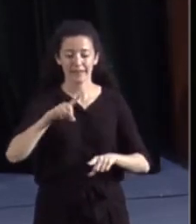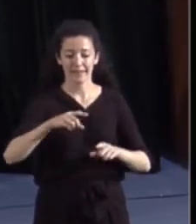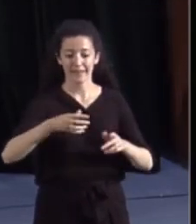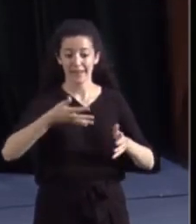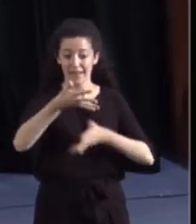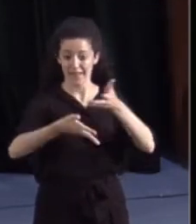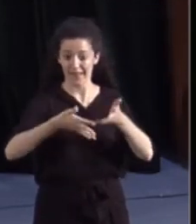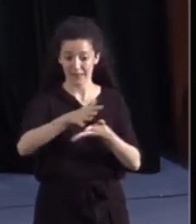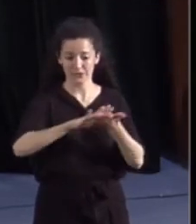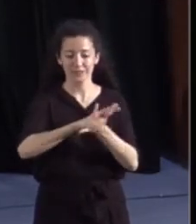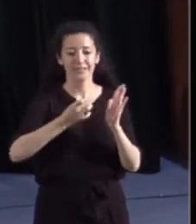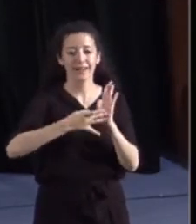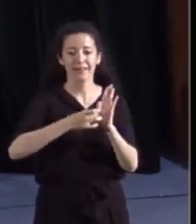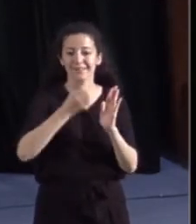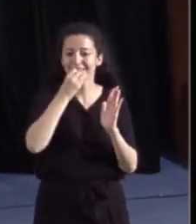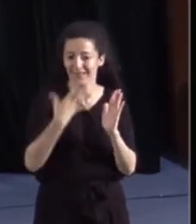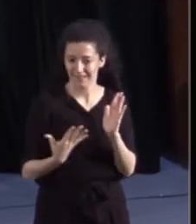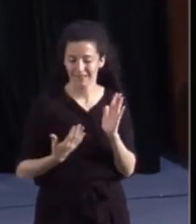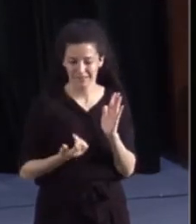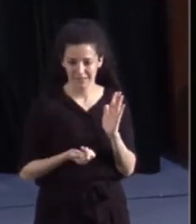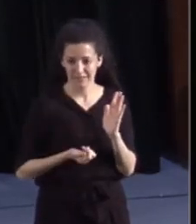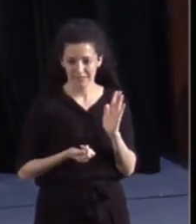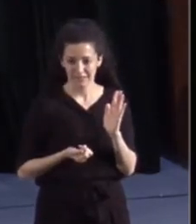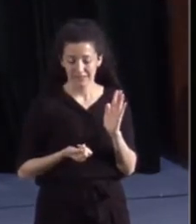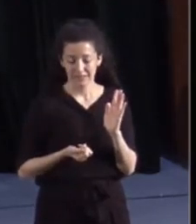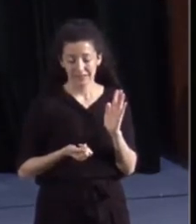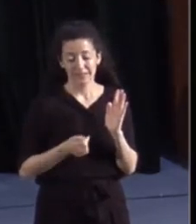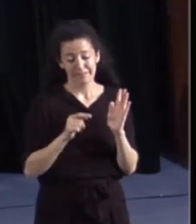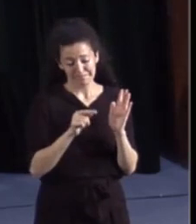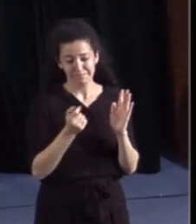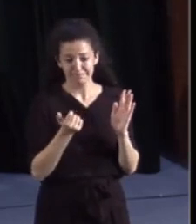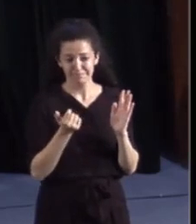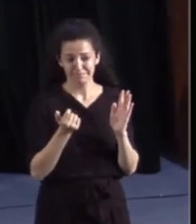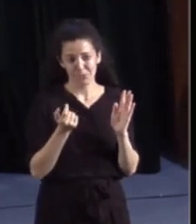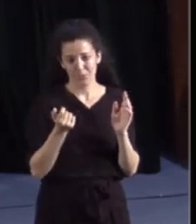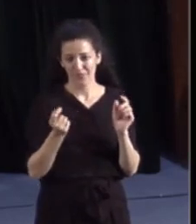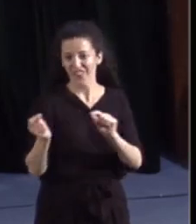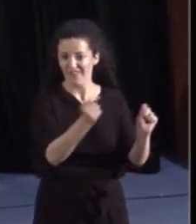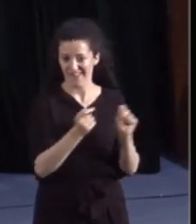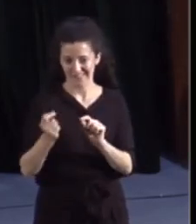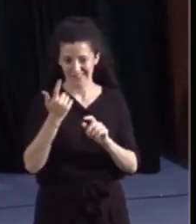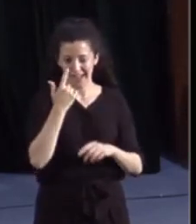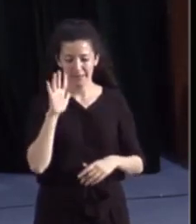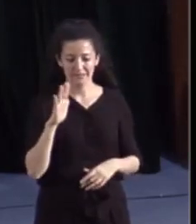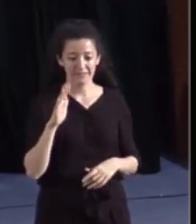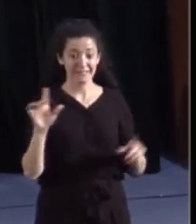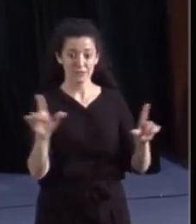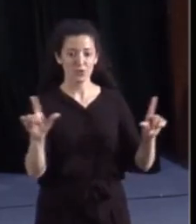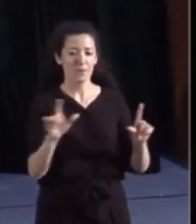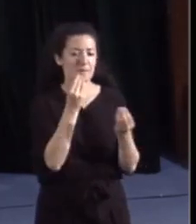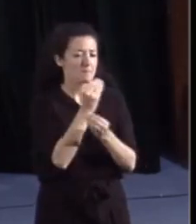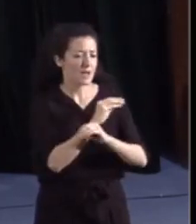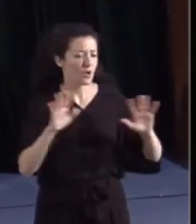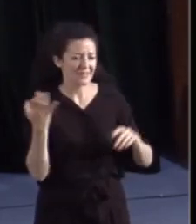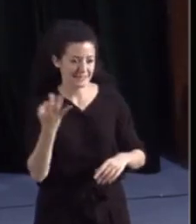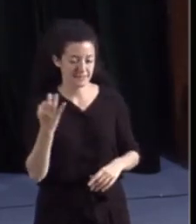estamos retransmitiendo, y aquí está el debate de si en televisión tienen que aparecer signantes sordos, oyentes,